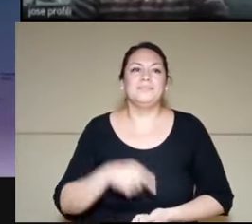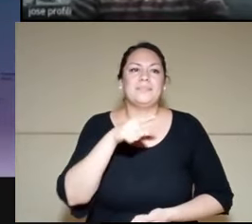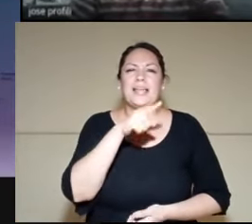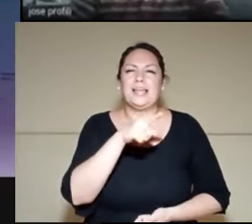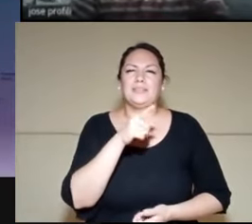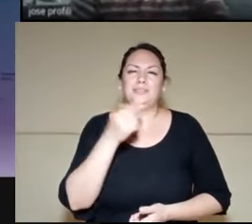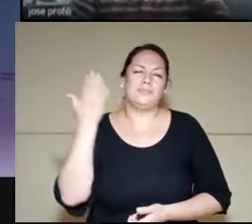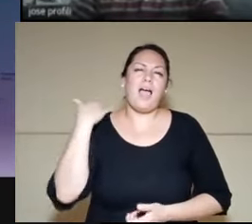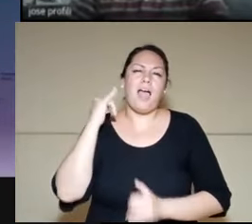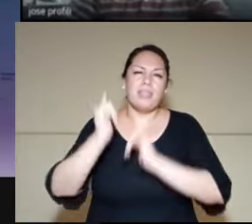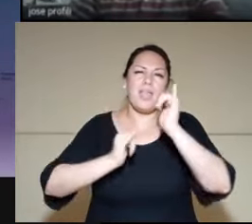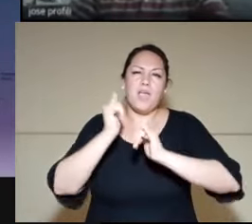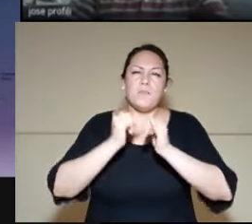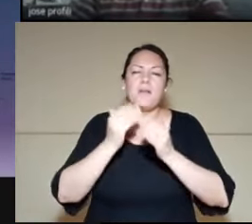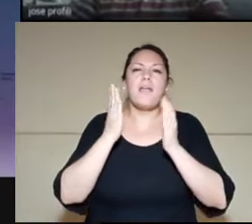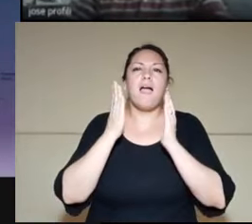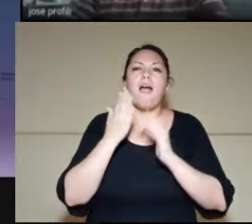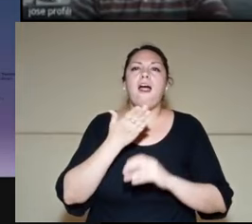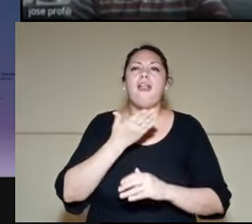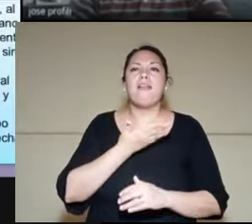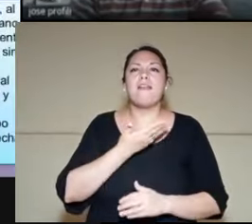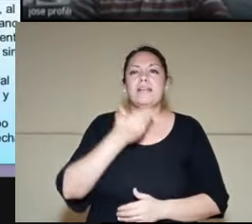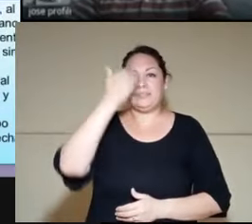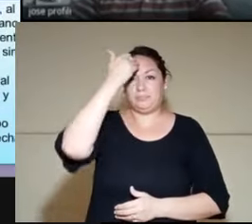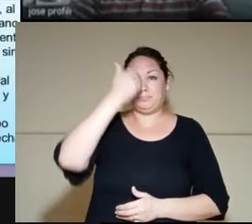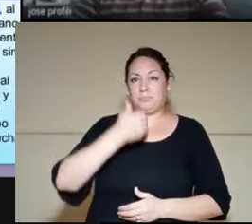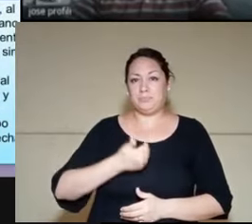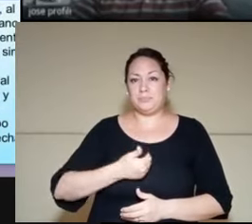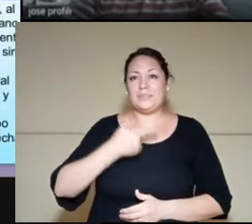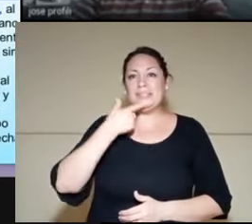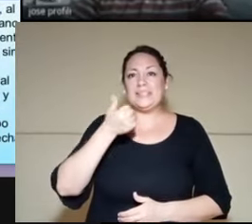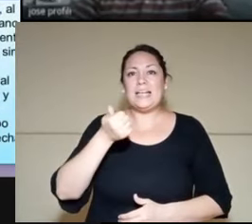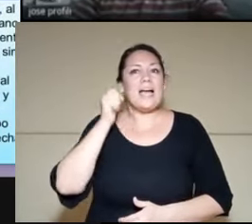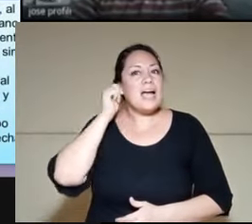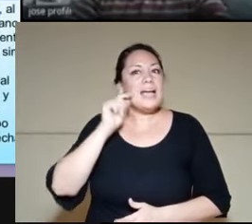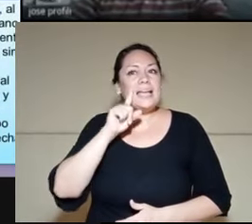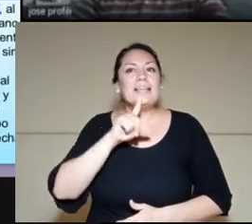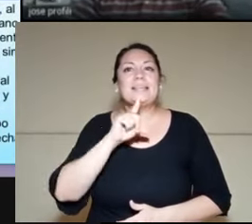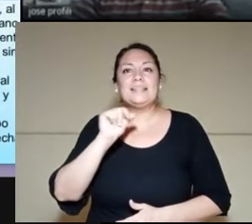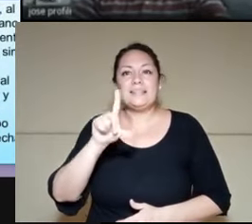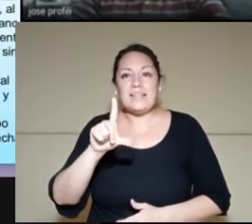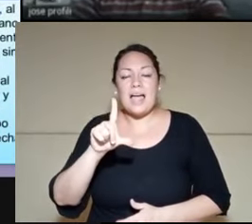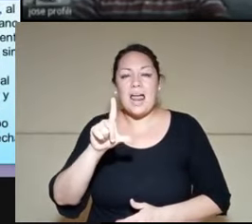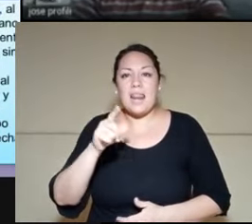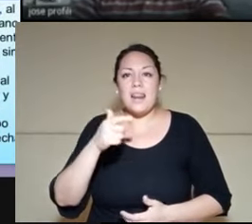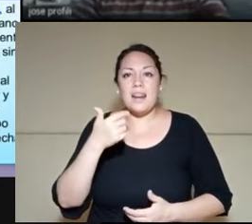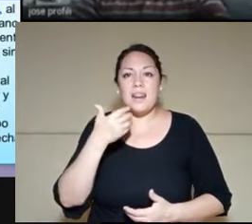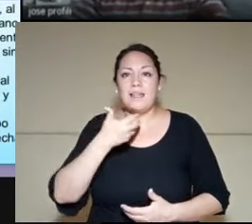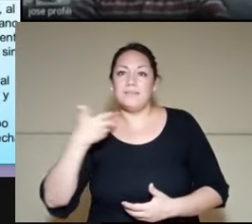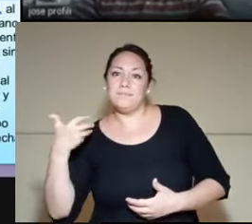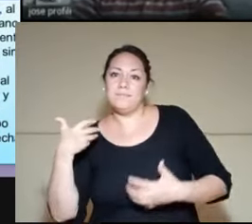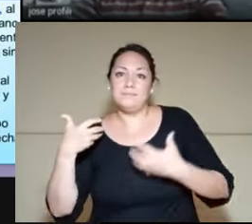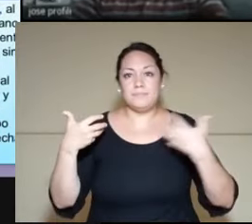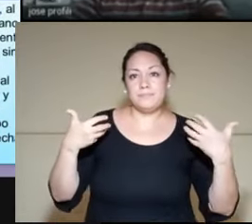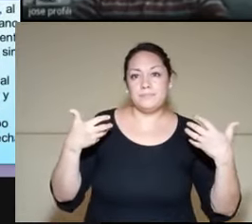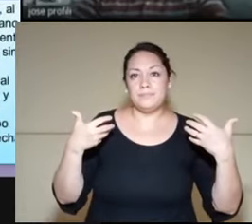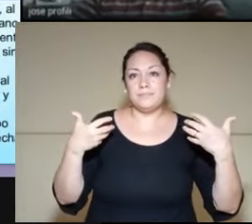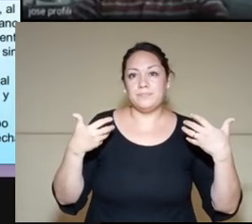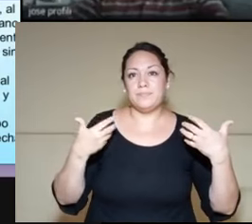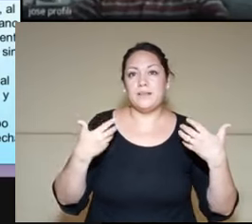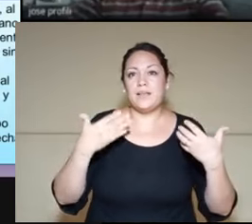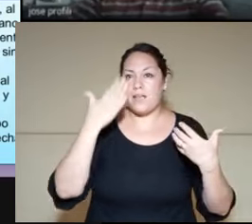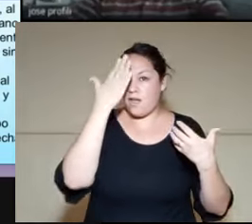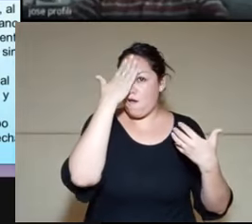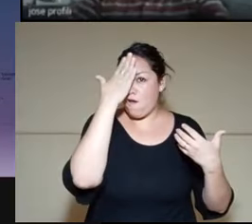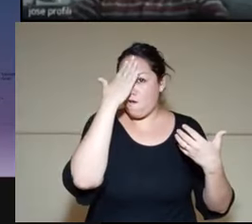Sí, bueno, entonces esto es más o menos lo que les estaba explicando, el plano frontal, el plano sagital, esto que divide el cuerpo en derecha e izquierda,